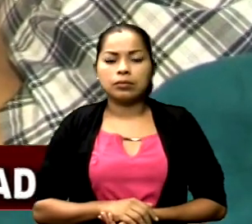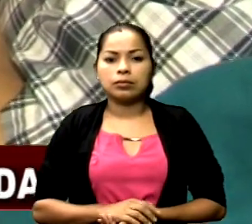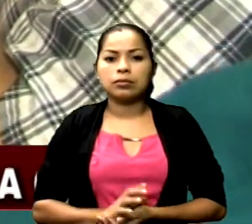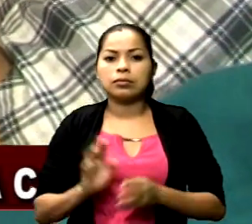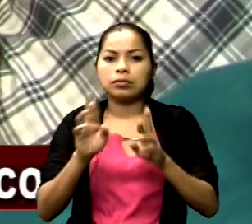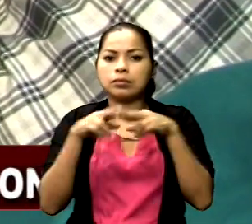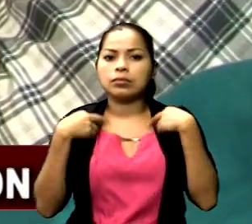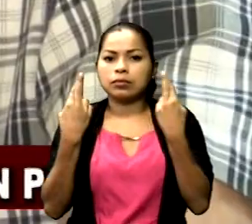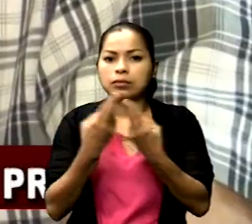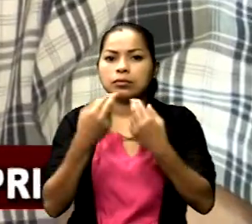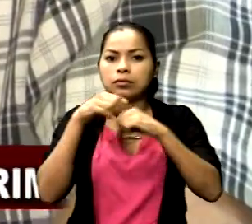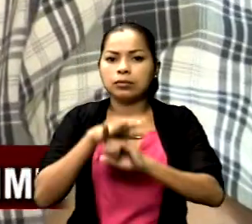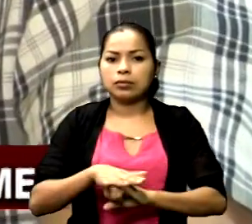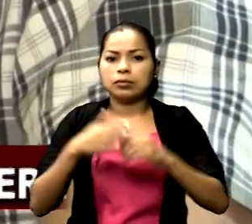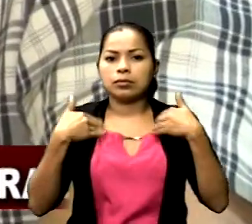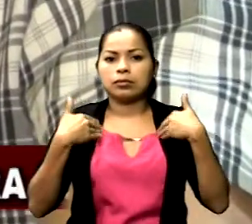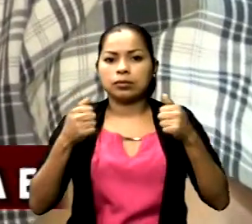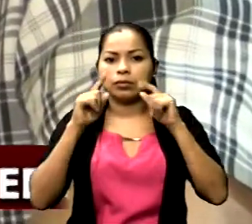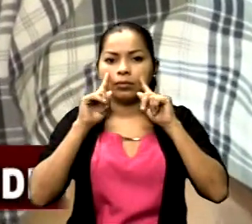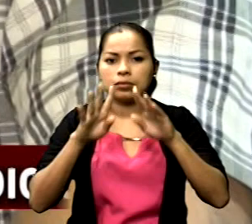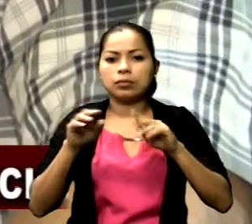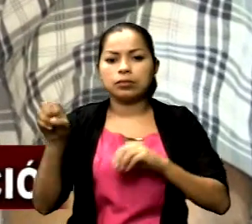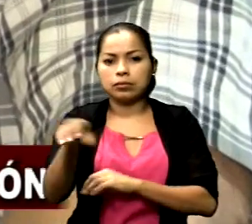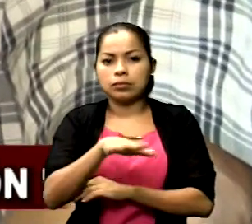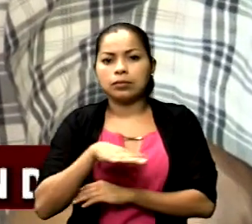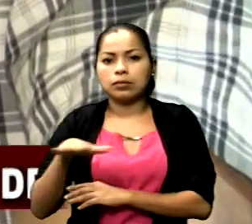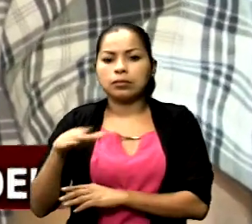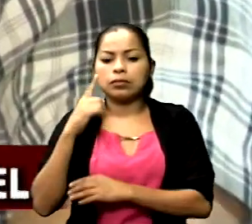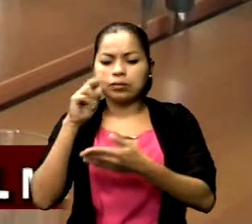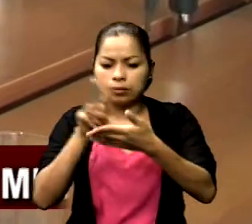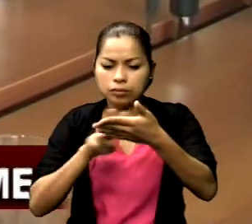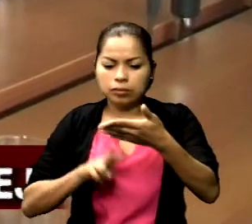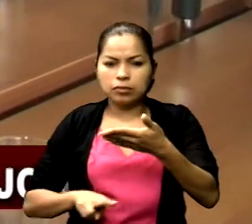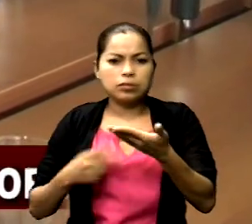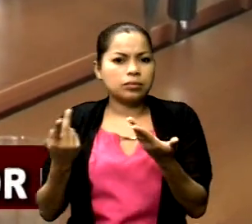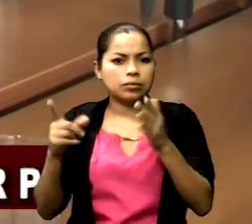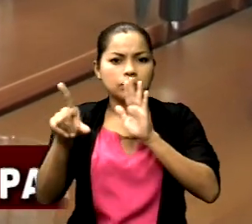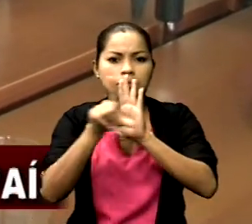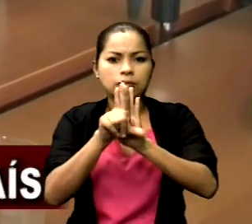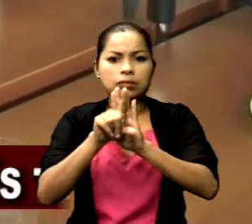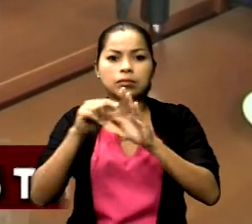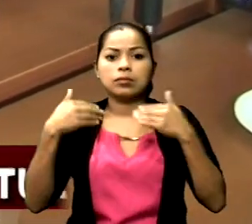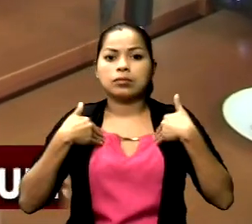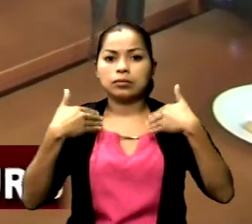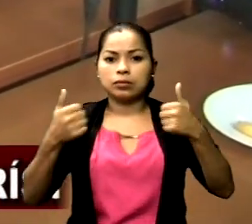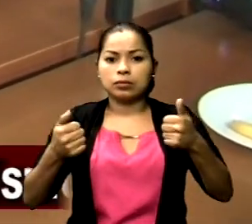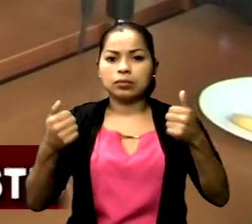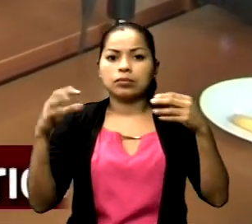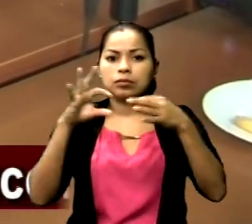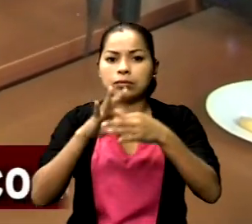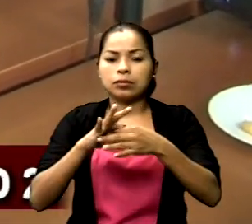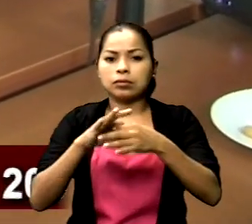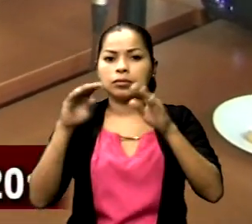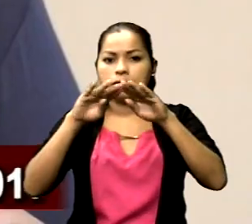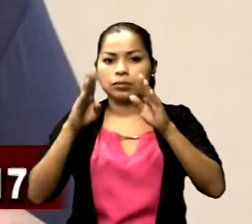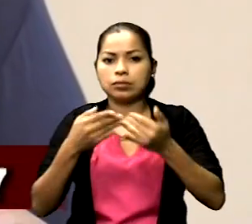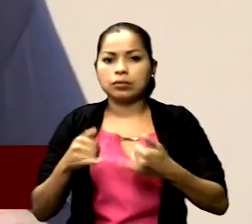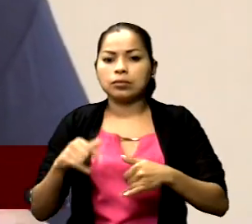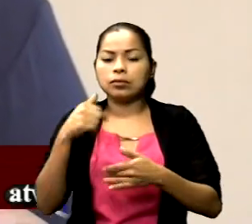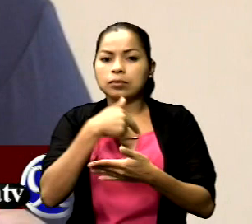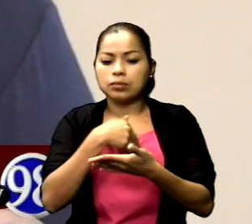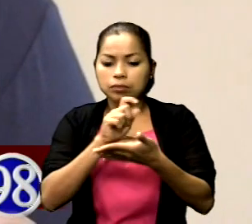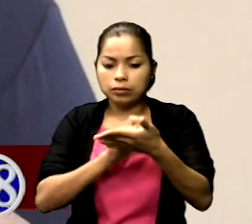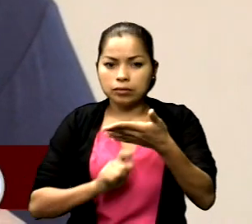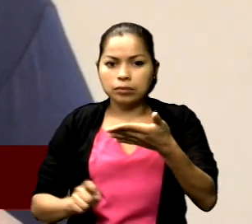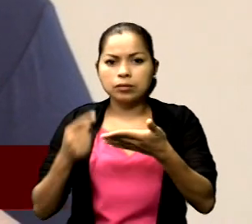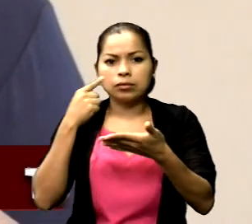En una reunión de la Comisión de Salud y Seguridad Social se revisó el contenido de la Ley General de Salud vinculado con la mujer.